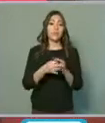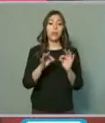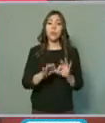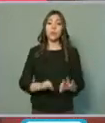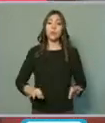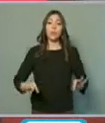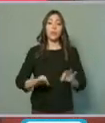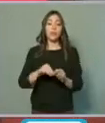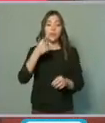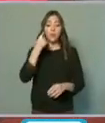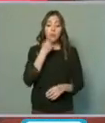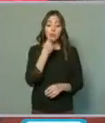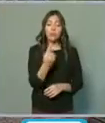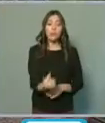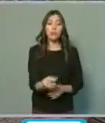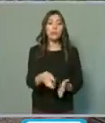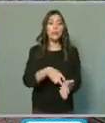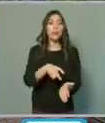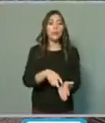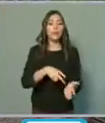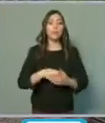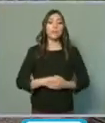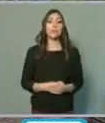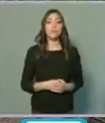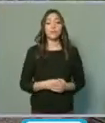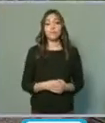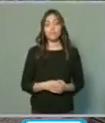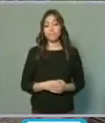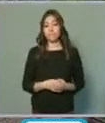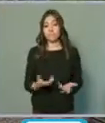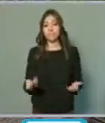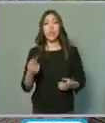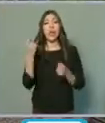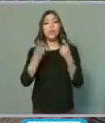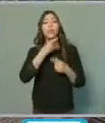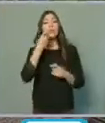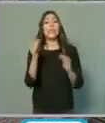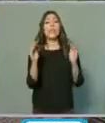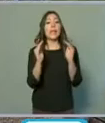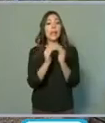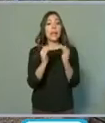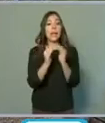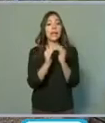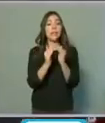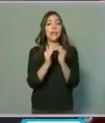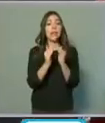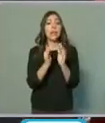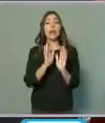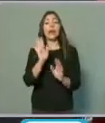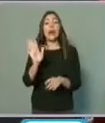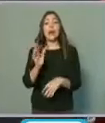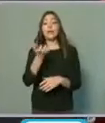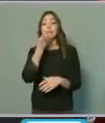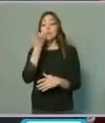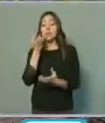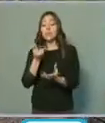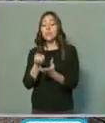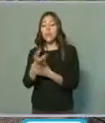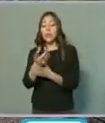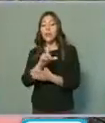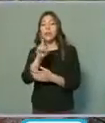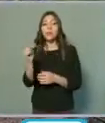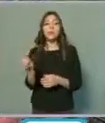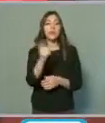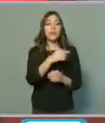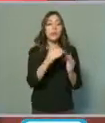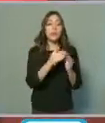fundamental para su educación. Es que dicen que la casa es la continuación, ¿no?, de la escuela en cuestiones de educación. Pero